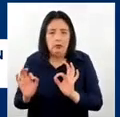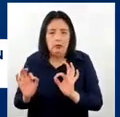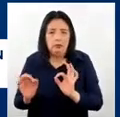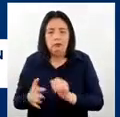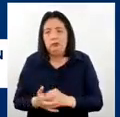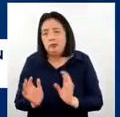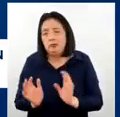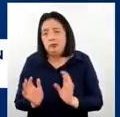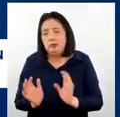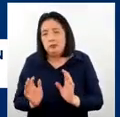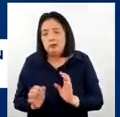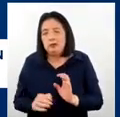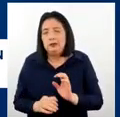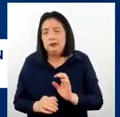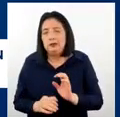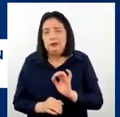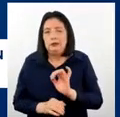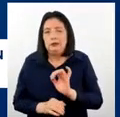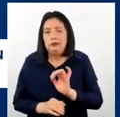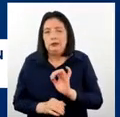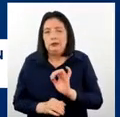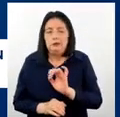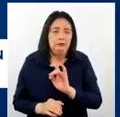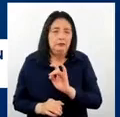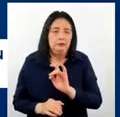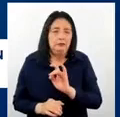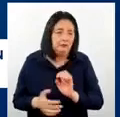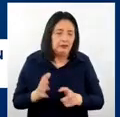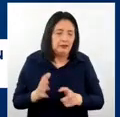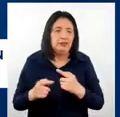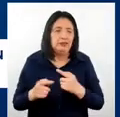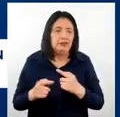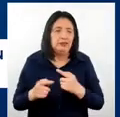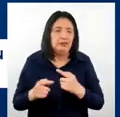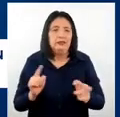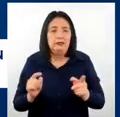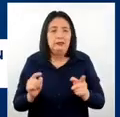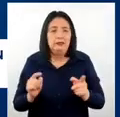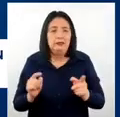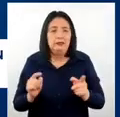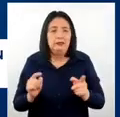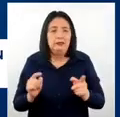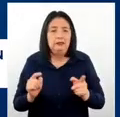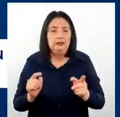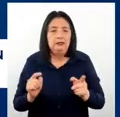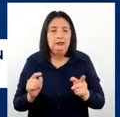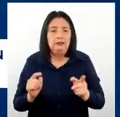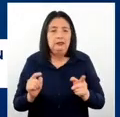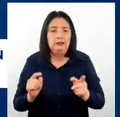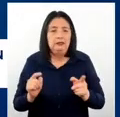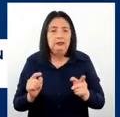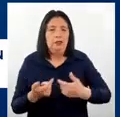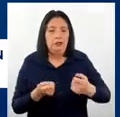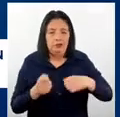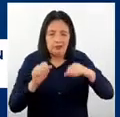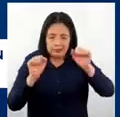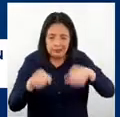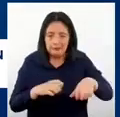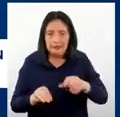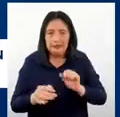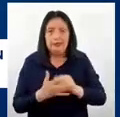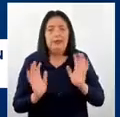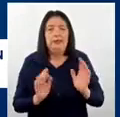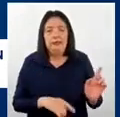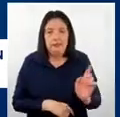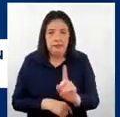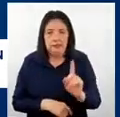¿no? En el Ujú. caso de los trabajadores del sector público, aquellas personas que trabajan en el sector público y que van a desarrollar una actividad